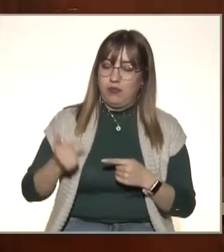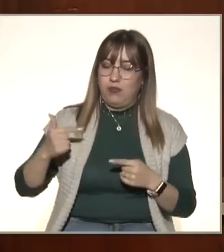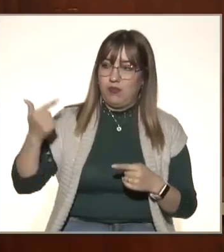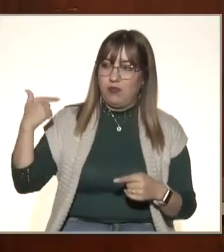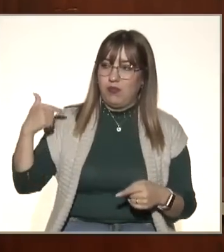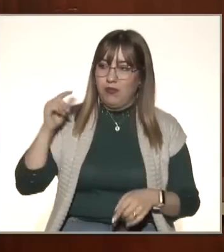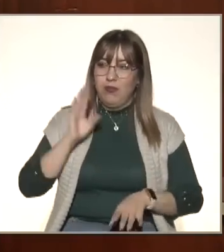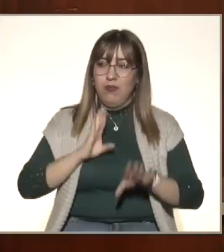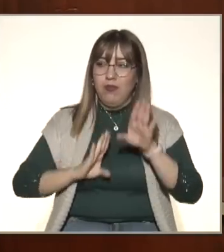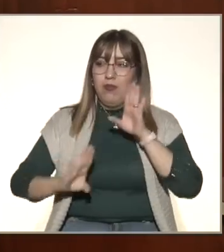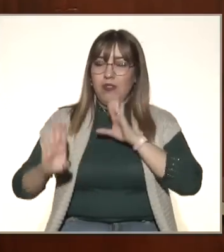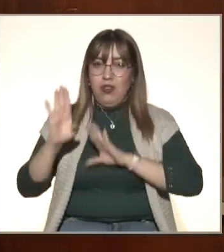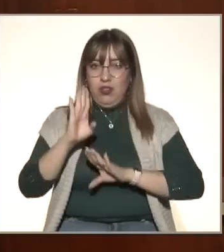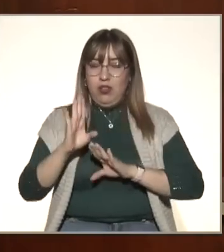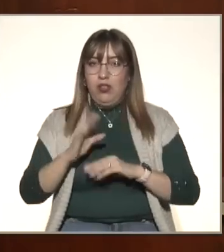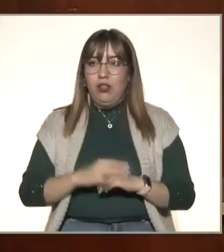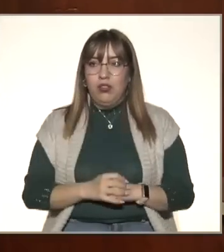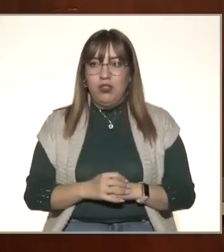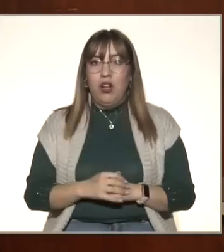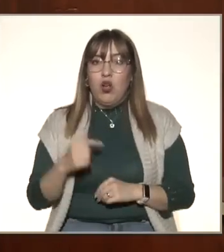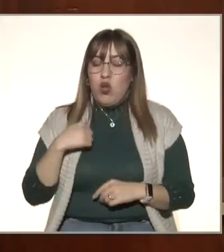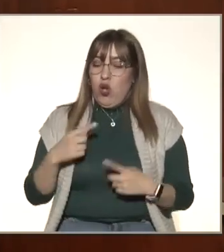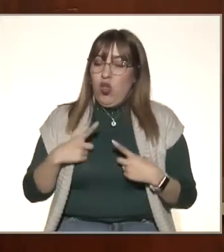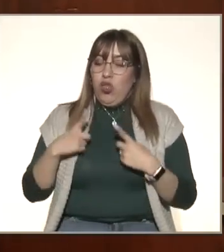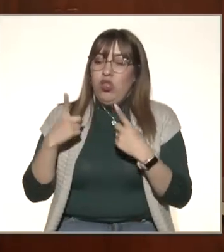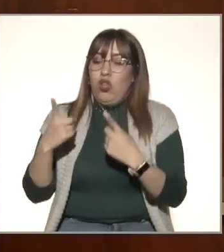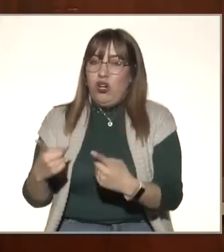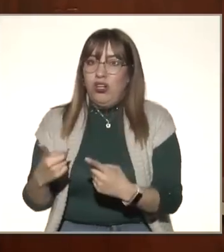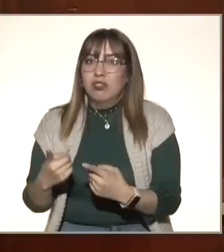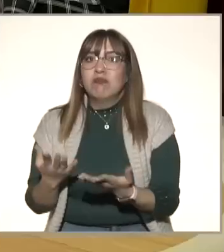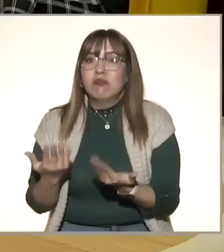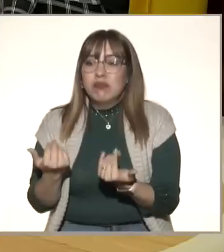dar significa esperar algo a cambio.